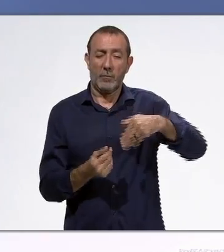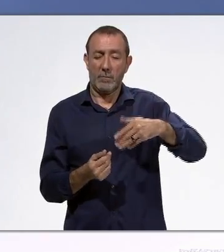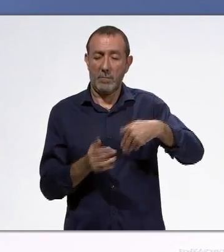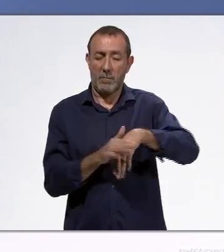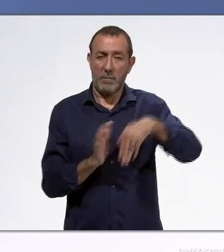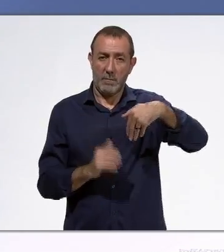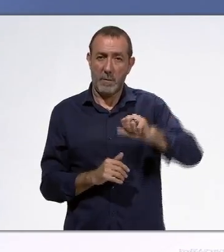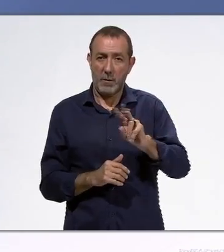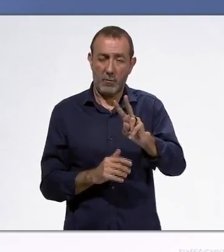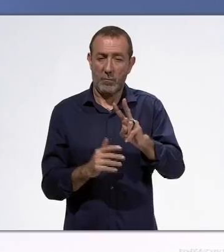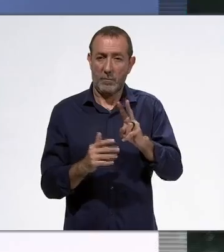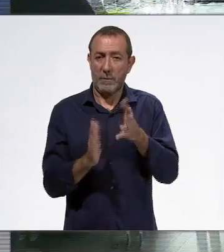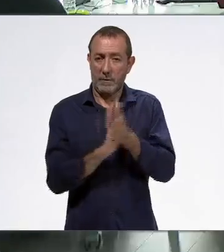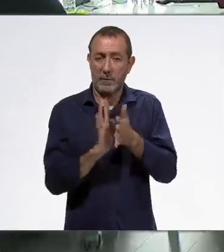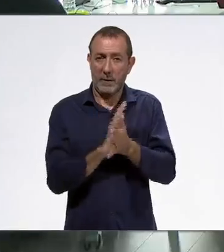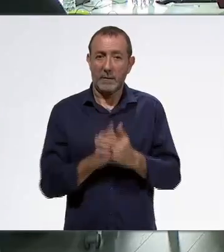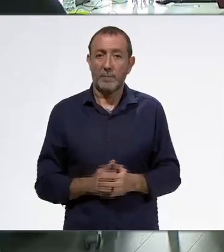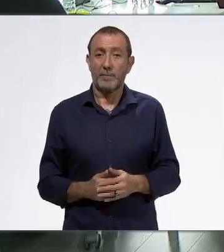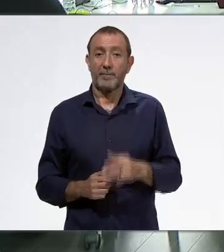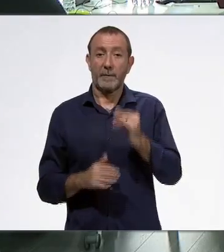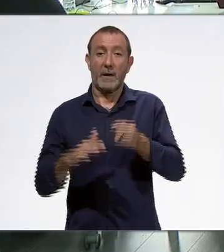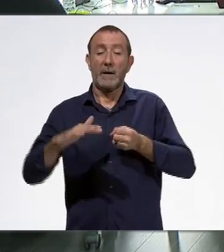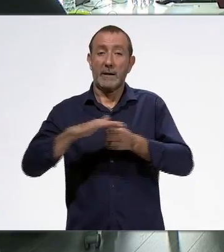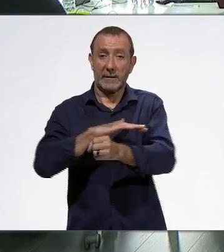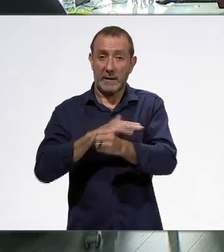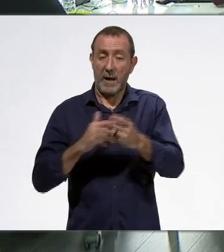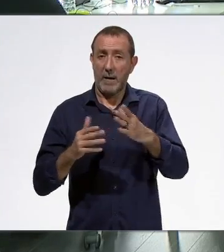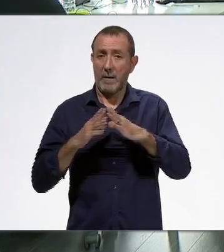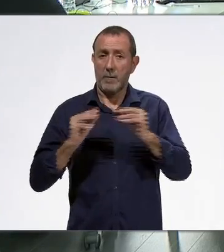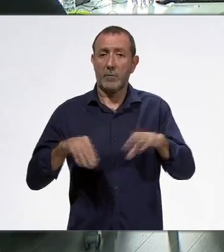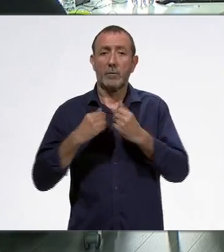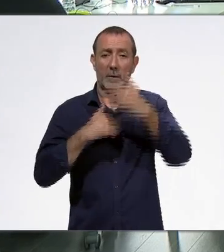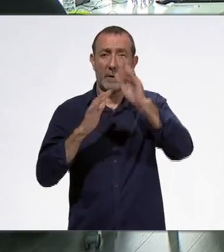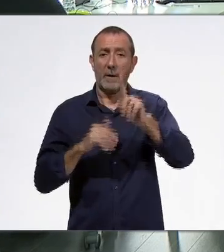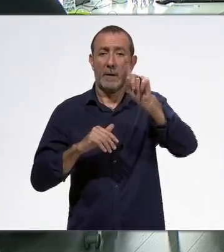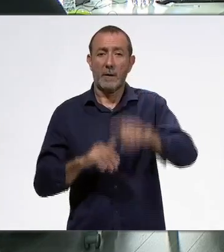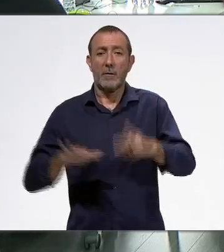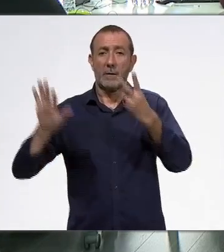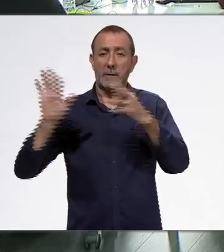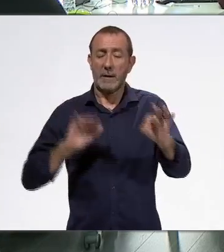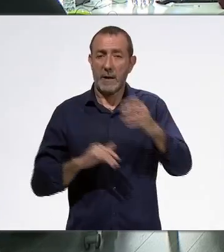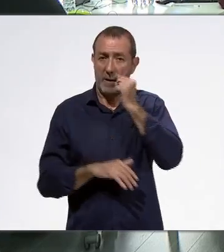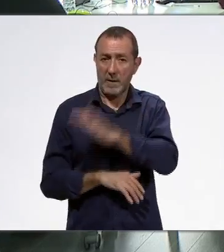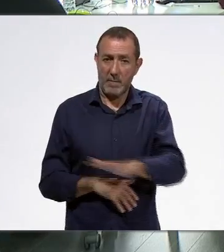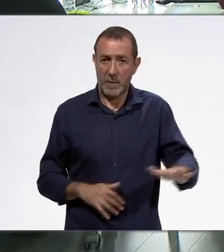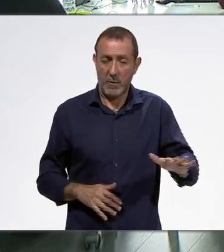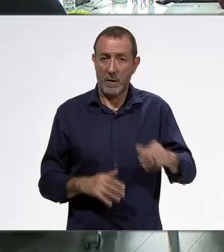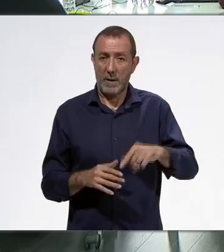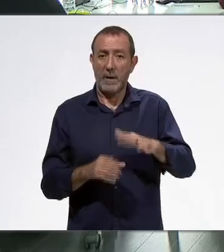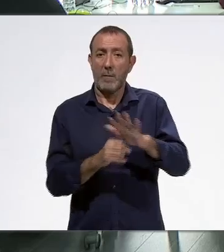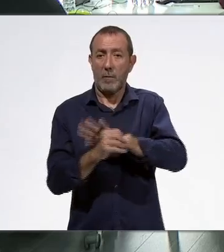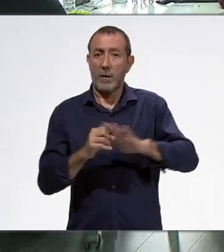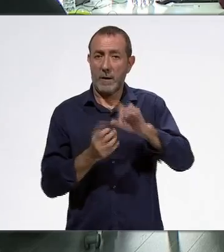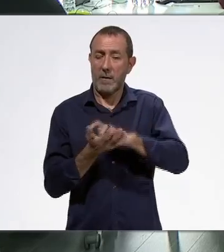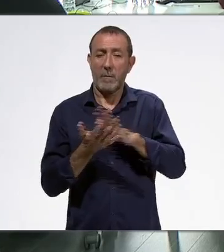Manu García esta entidad inserta Andalucía atienda el año a unos 170 Menores en la provincia de Málaga en